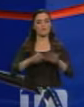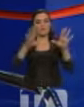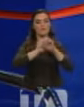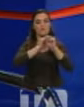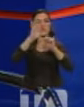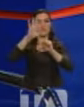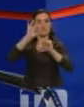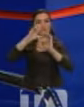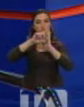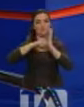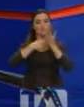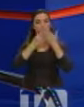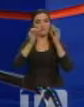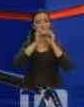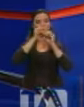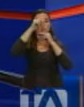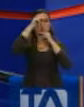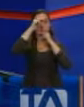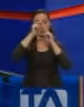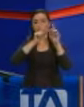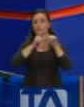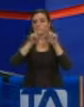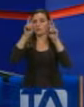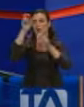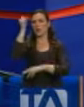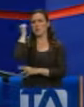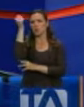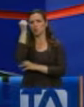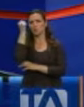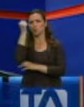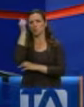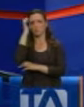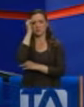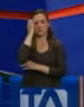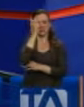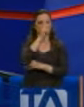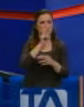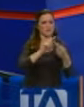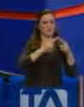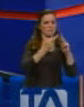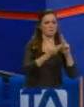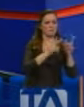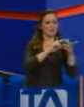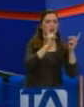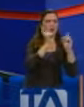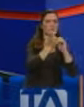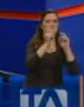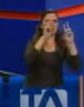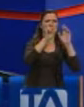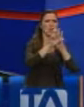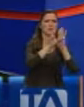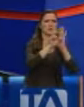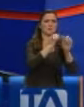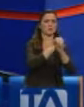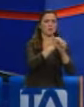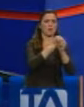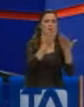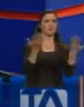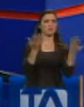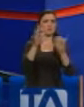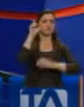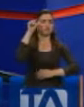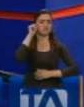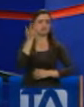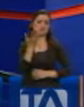7:59, seguimos con más noticias. Los sectores sindicales están preocupados por las reformas laborales que propone el presidente Correa, mientras que el oficialismo